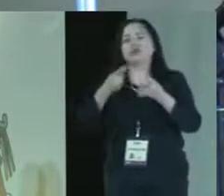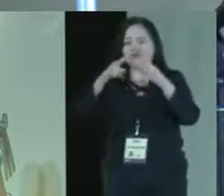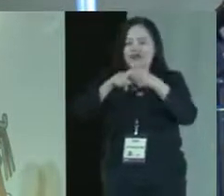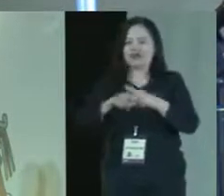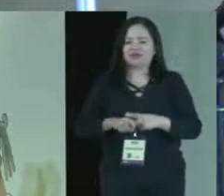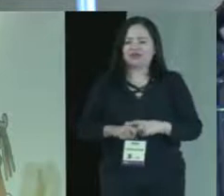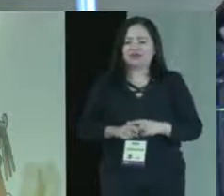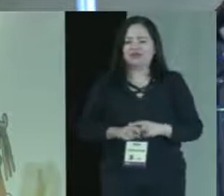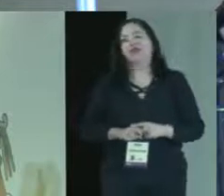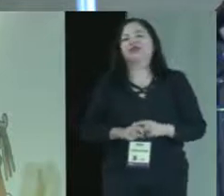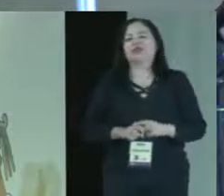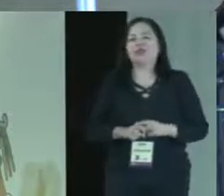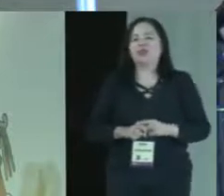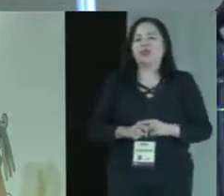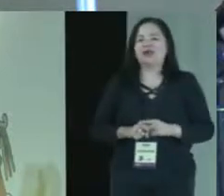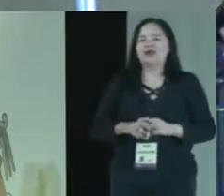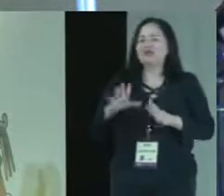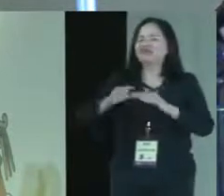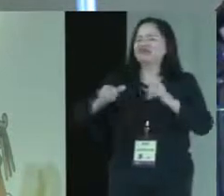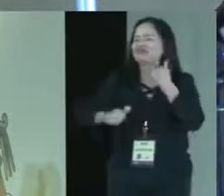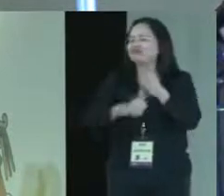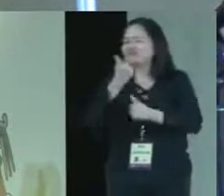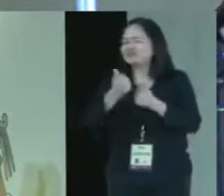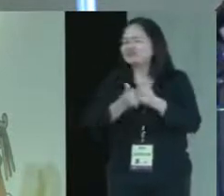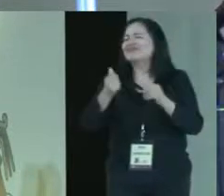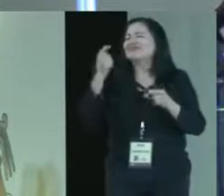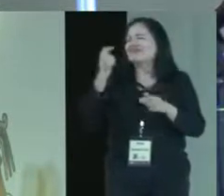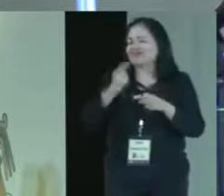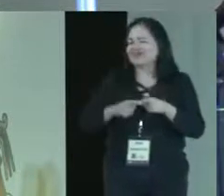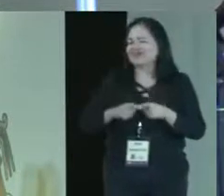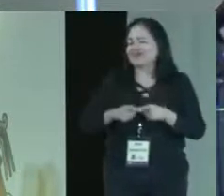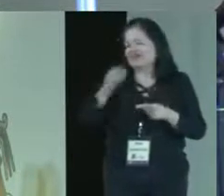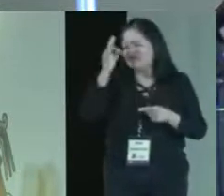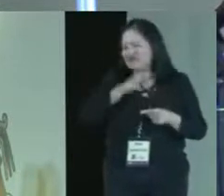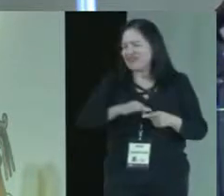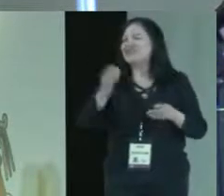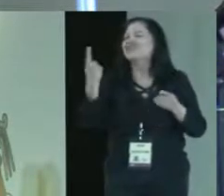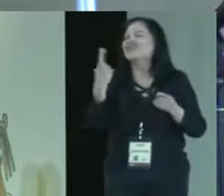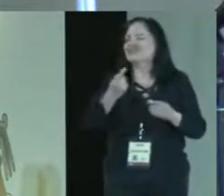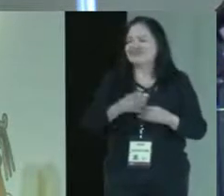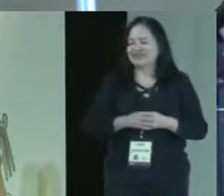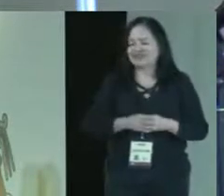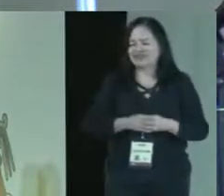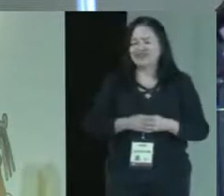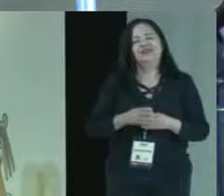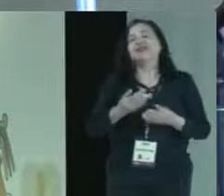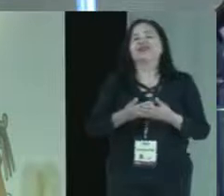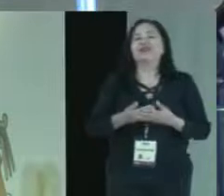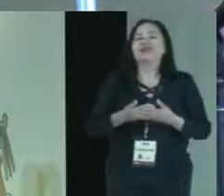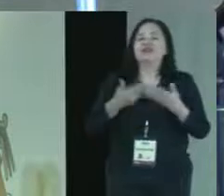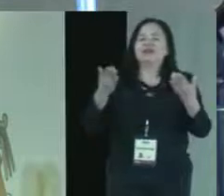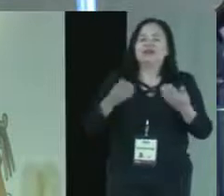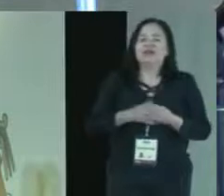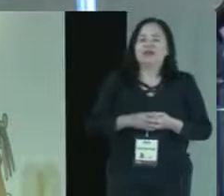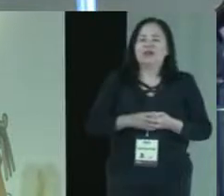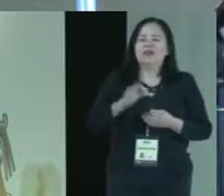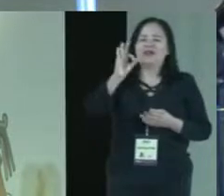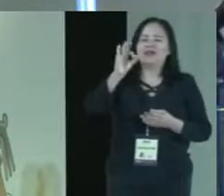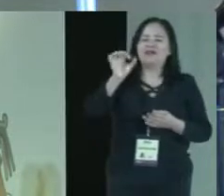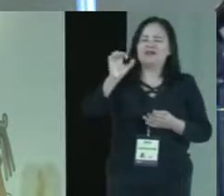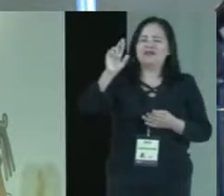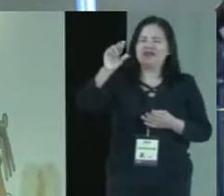Competencia espuria. A mediados de los años 80, Fernando Franz-Hilbert elaboró dos conceptos opuestos